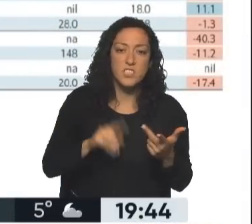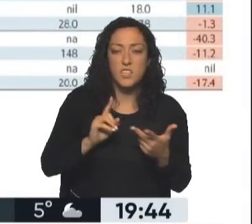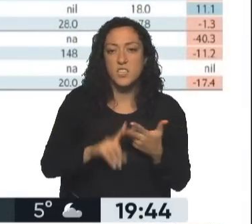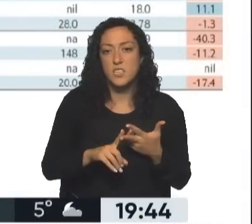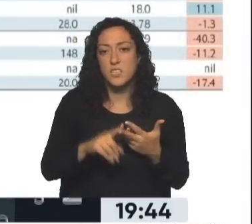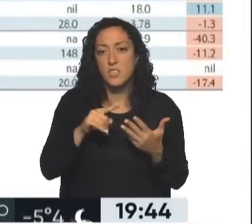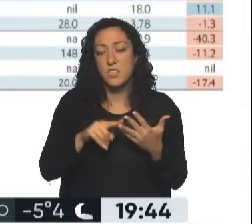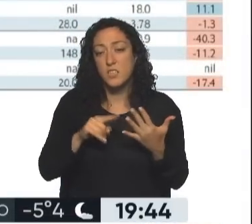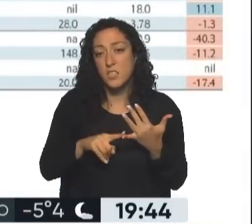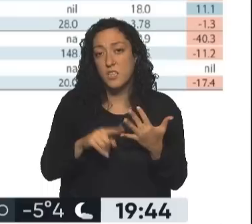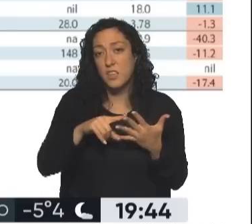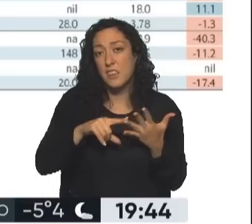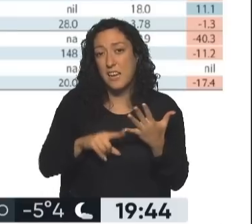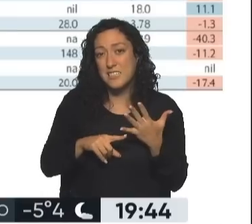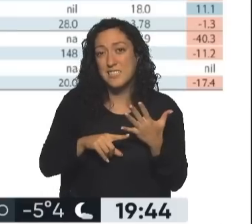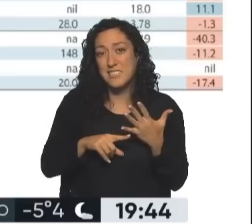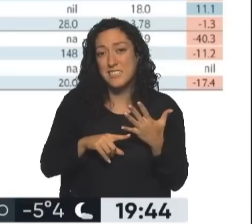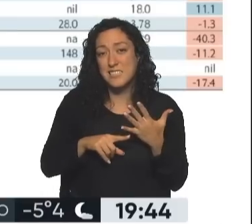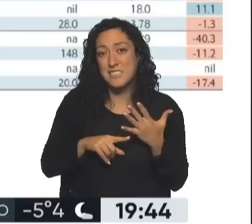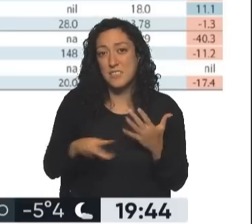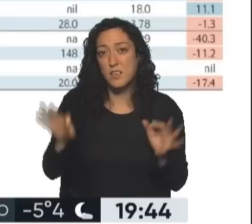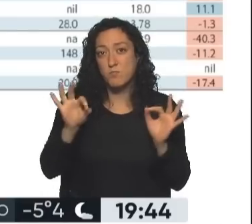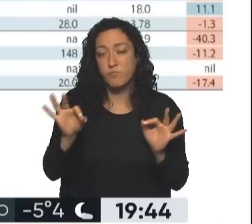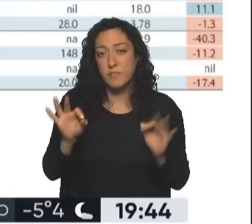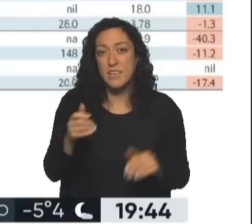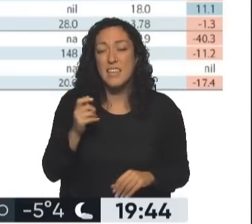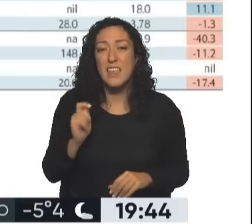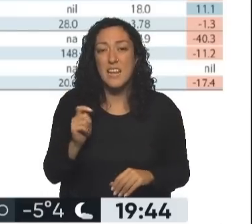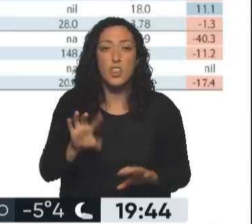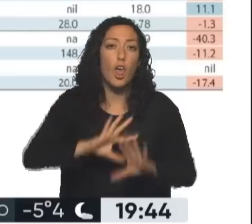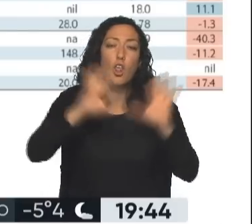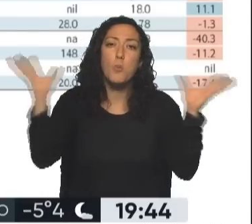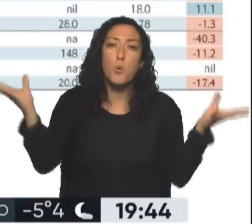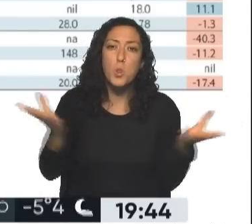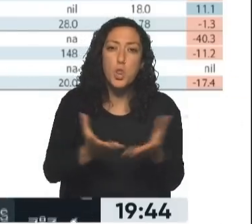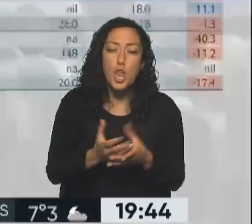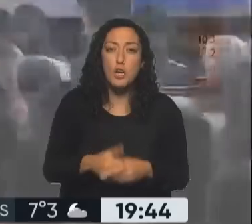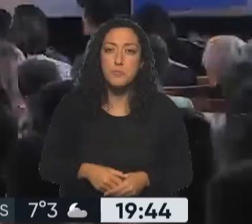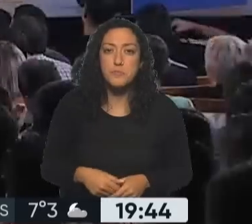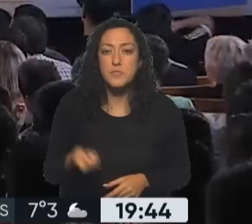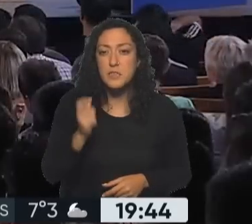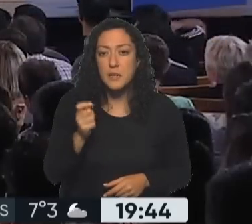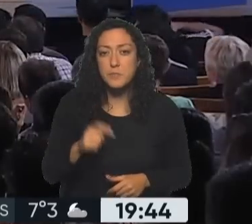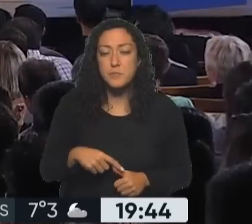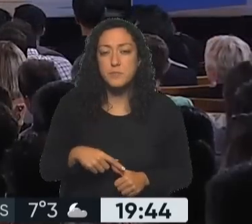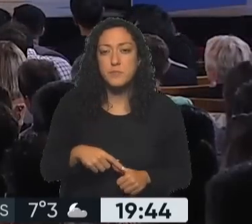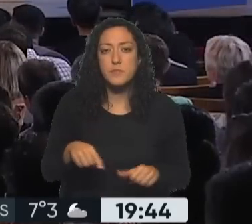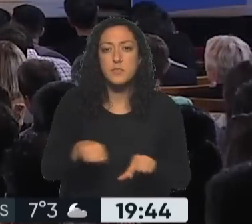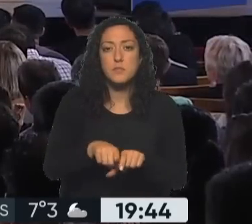¿Quiénes quedan únicamente con superávit fiscal en el mundo? Bueno,